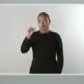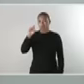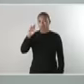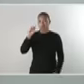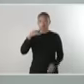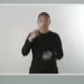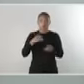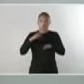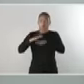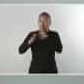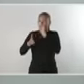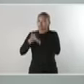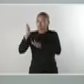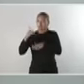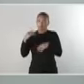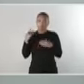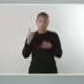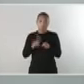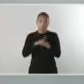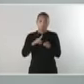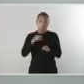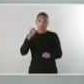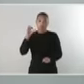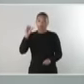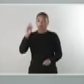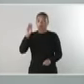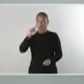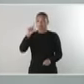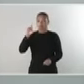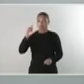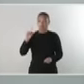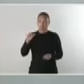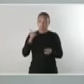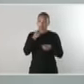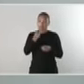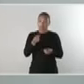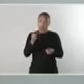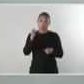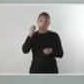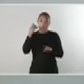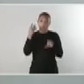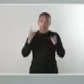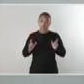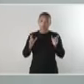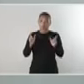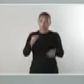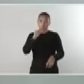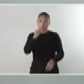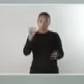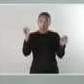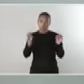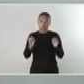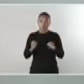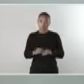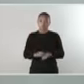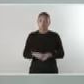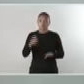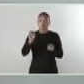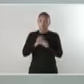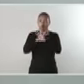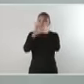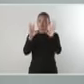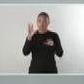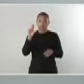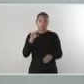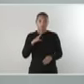la ciudad y fue el autor de un gobierno lleno de inseguridad corrupción impunidad y falta transparencia el